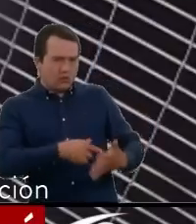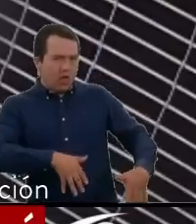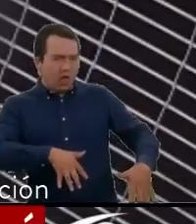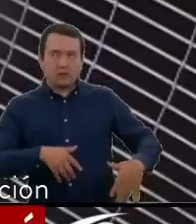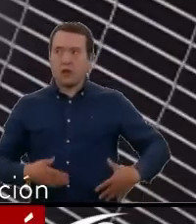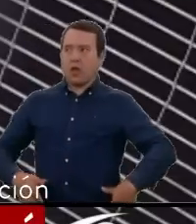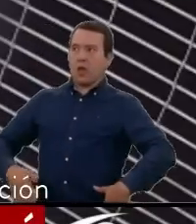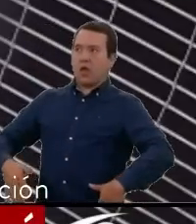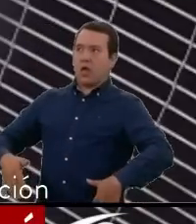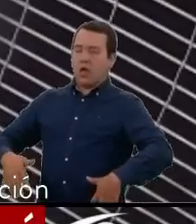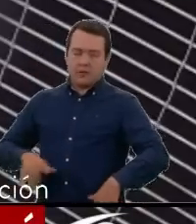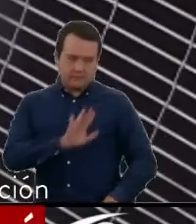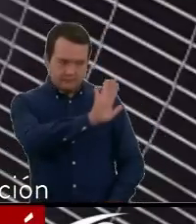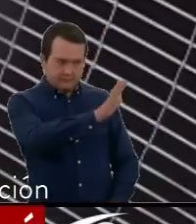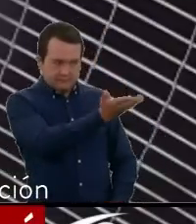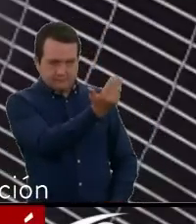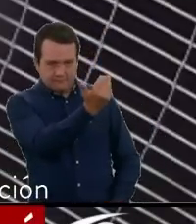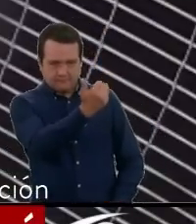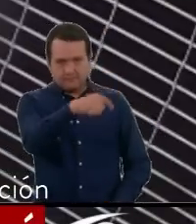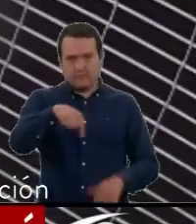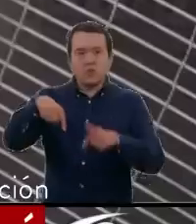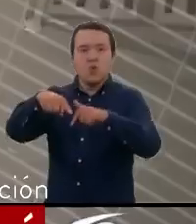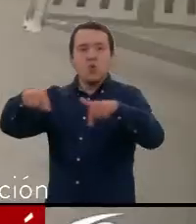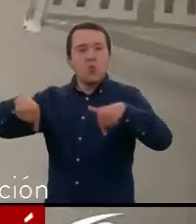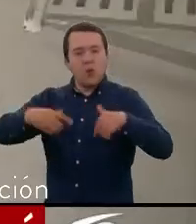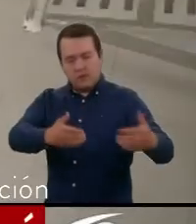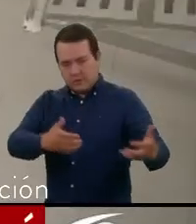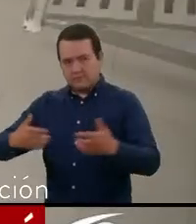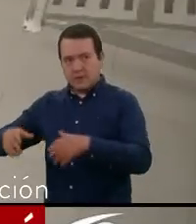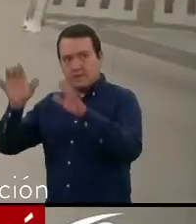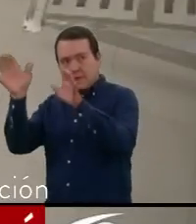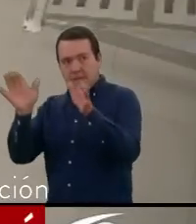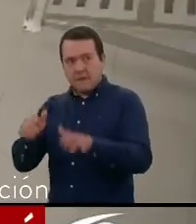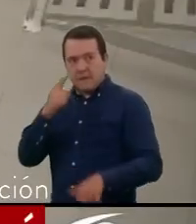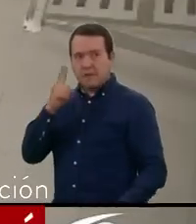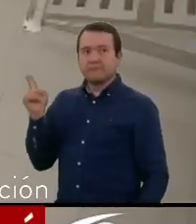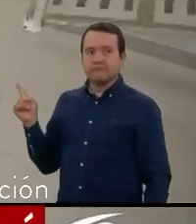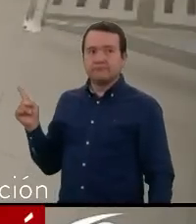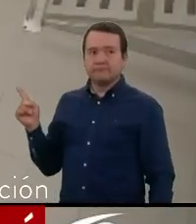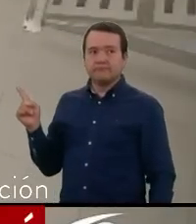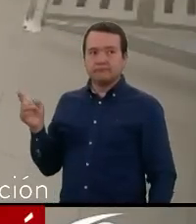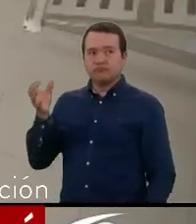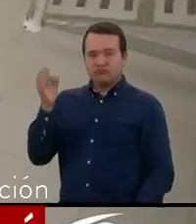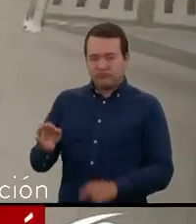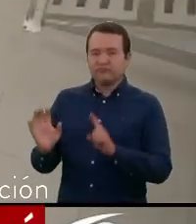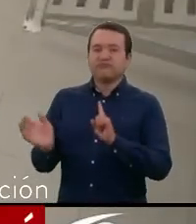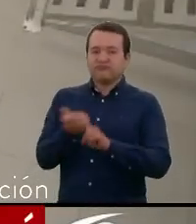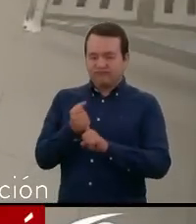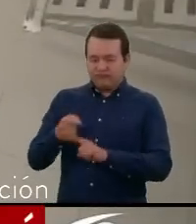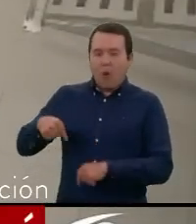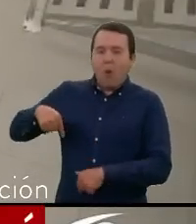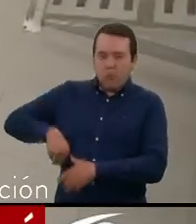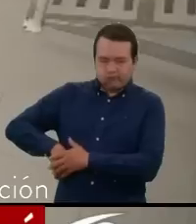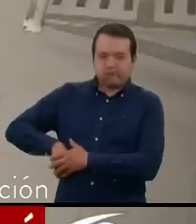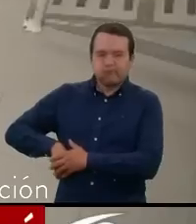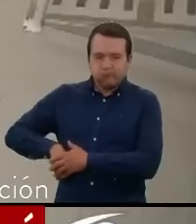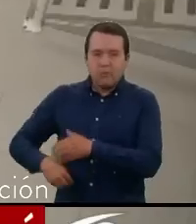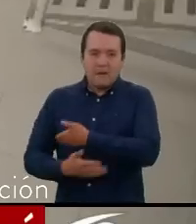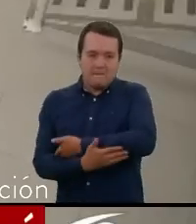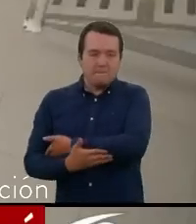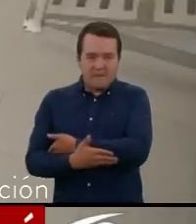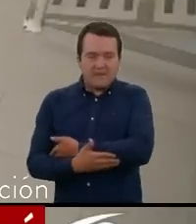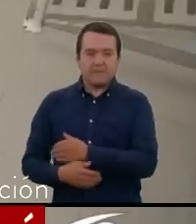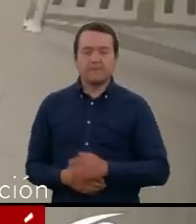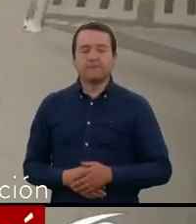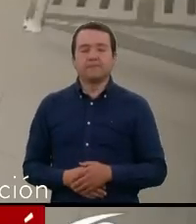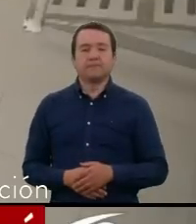la lleva a una sala adjunta a la puerta de ingreso. Allí queda al descubierto el entramado de la mujer. Cuando somos alertados